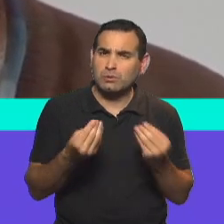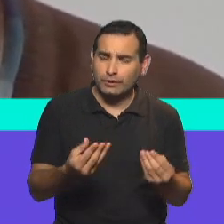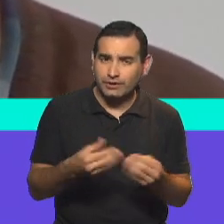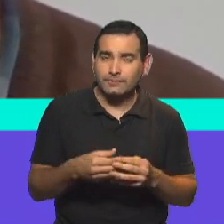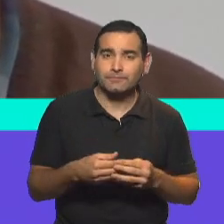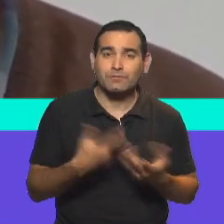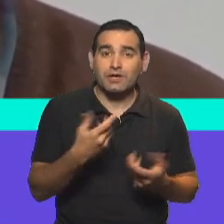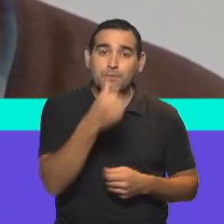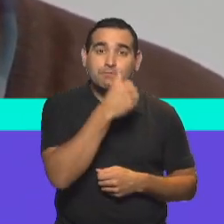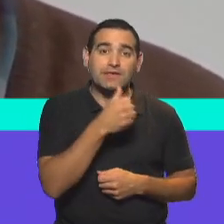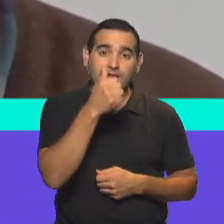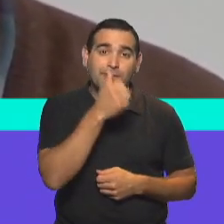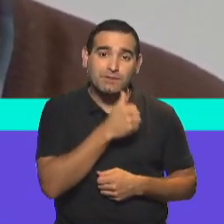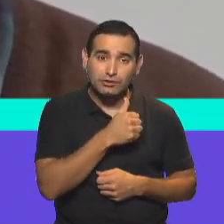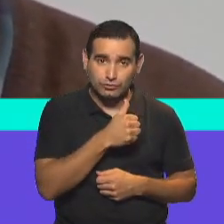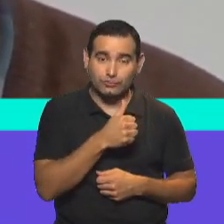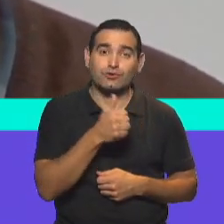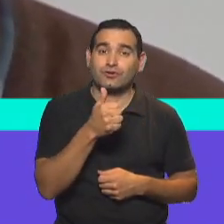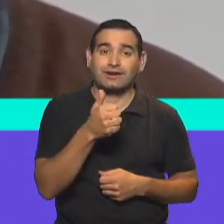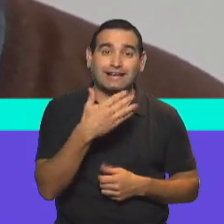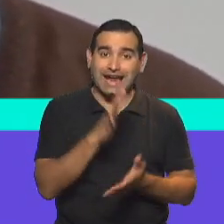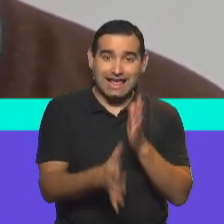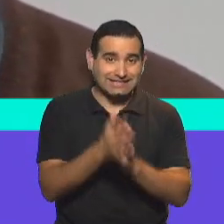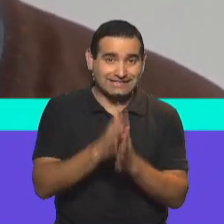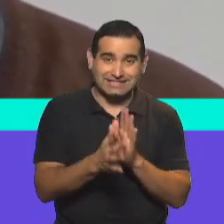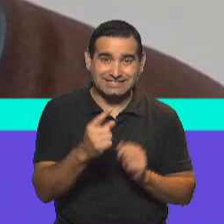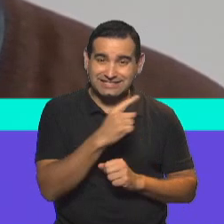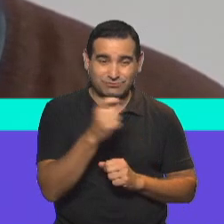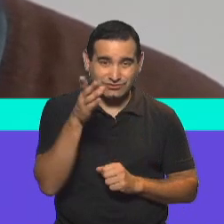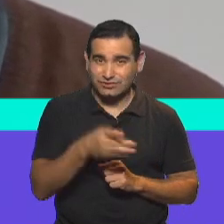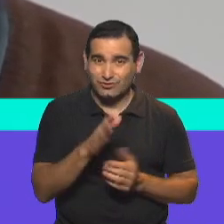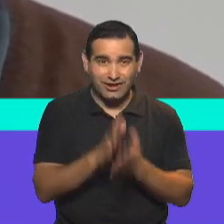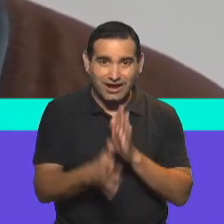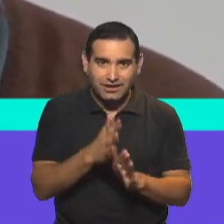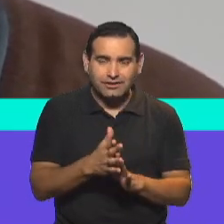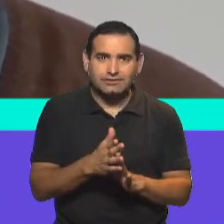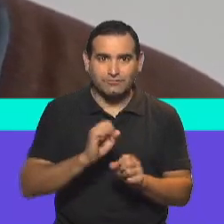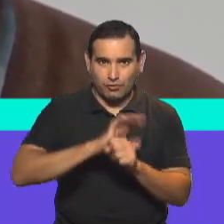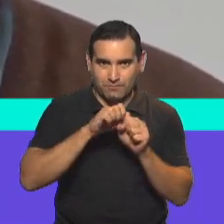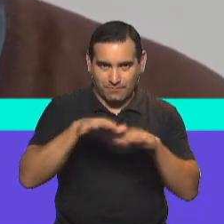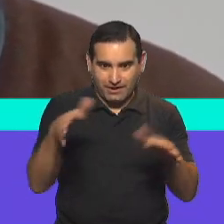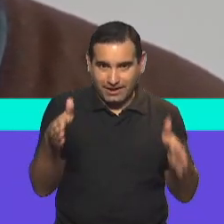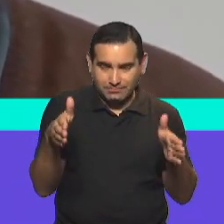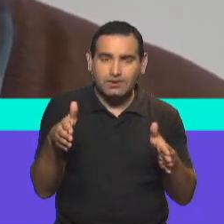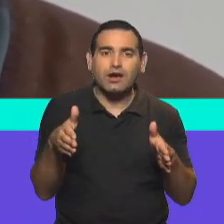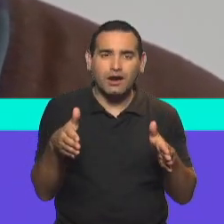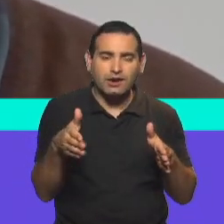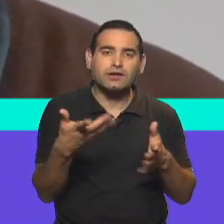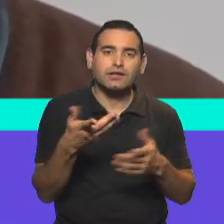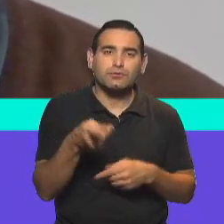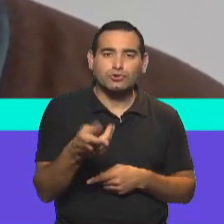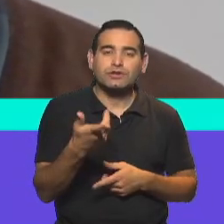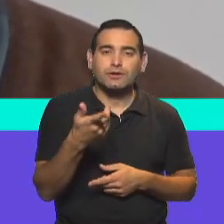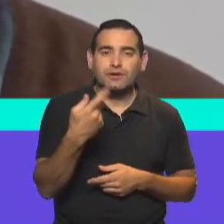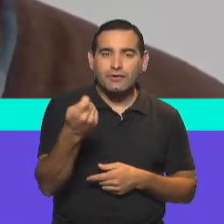tenido los medicamentos con la cobertura del 100% a lo largo de la pandemia, lo que hizo fue garantizar la posibilidad de tener el acceso